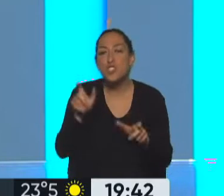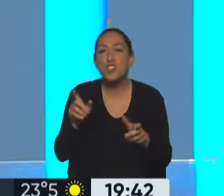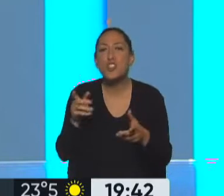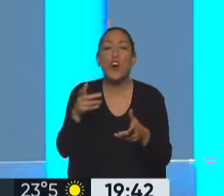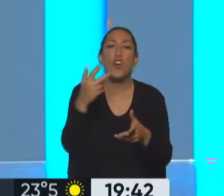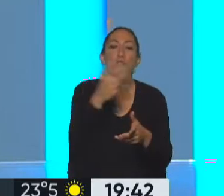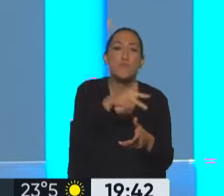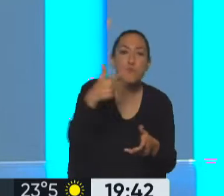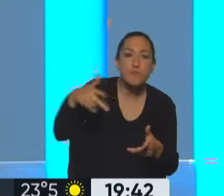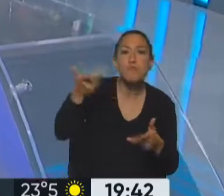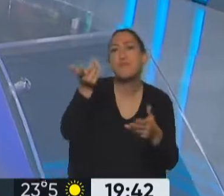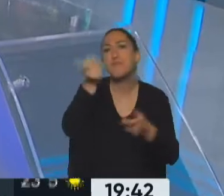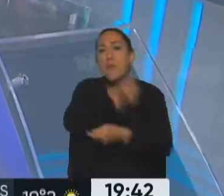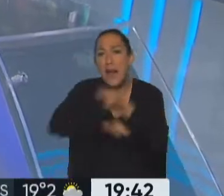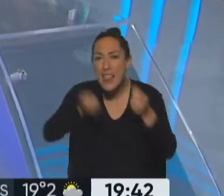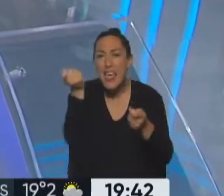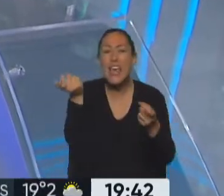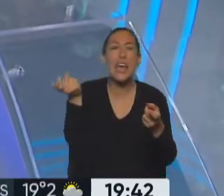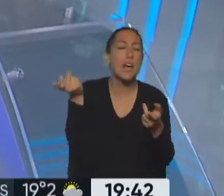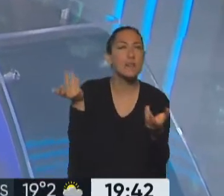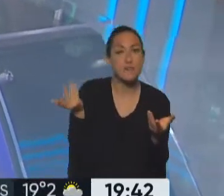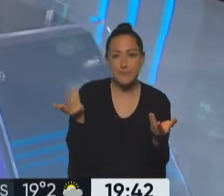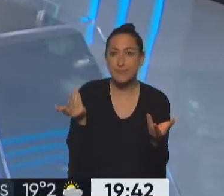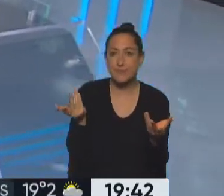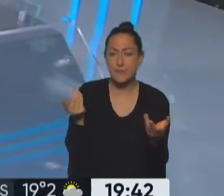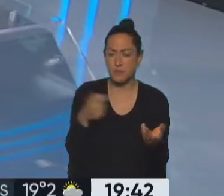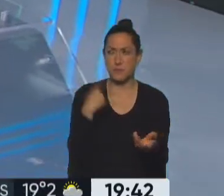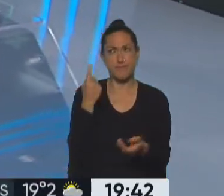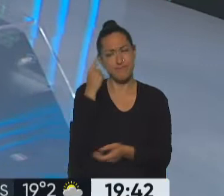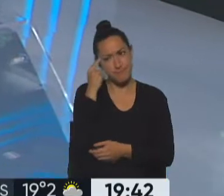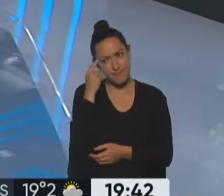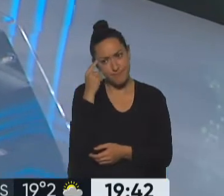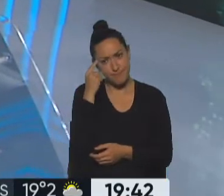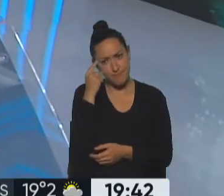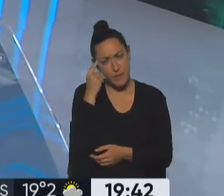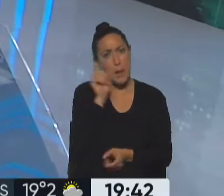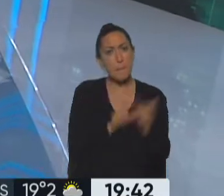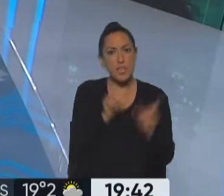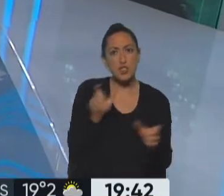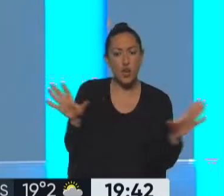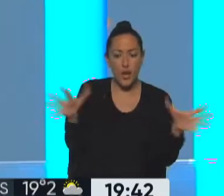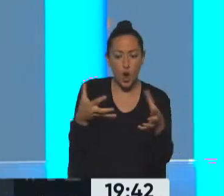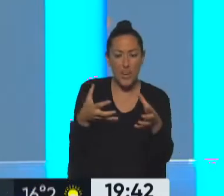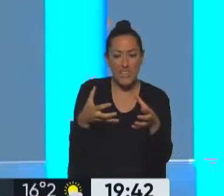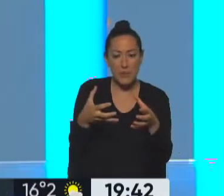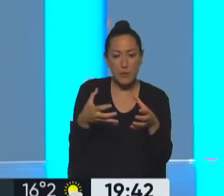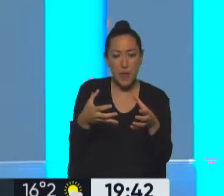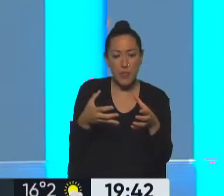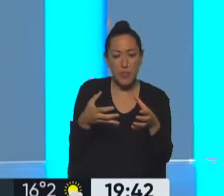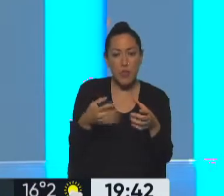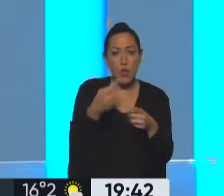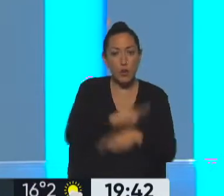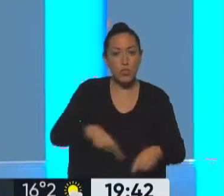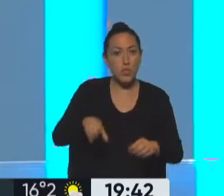Y entonces nosotros nos preguntamos el hecho de que una dos o diez personas de una colectividad cometan un delito